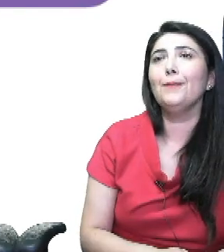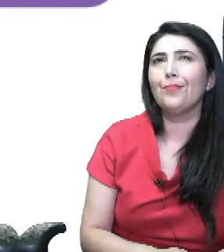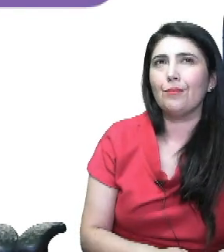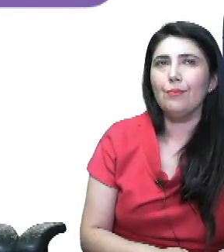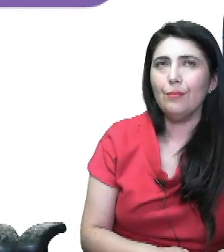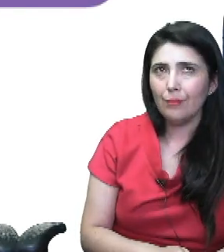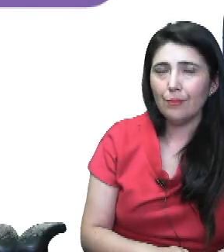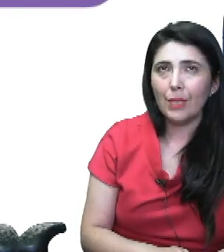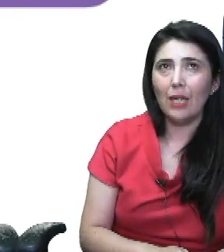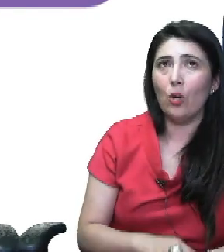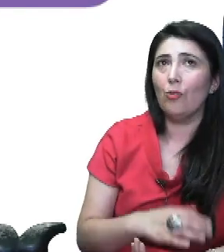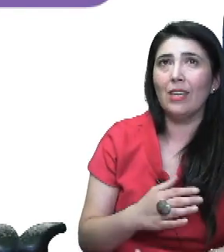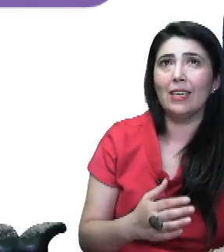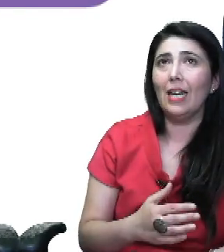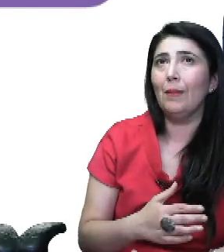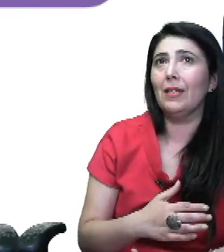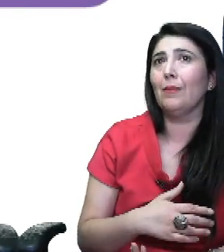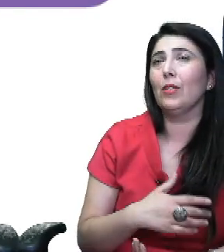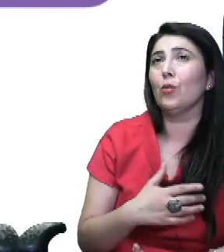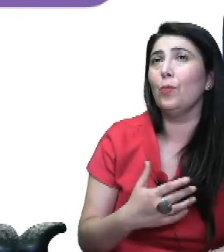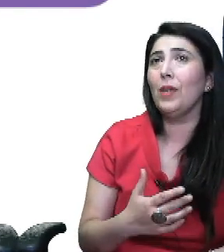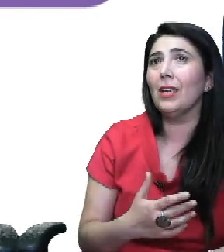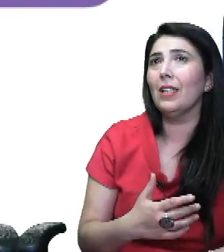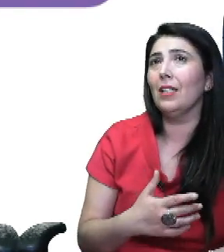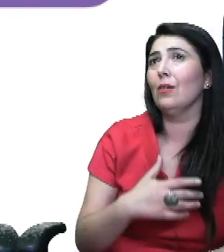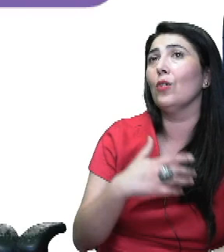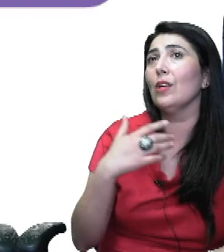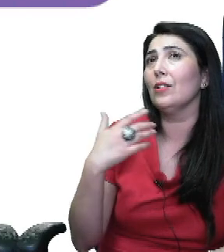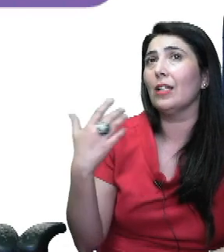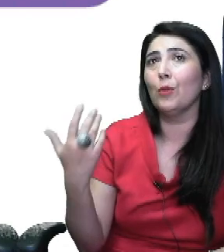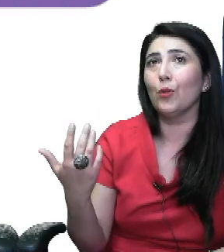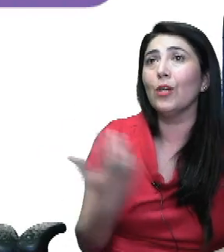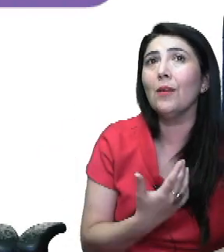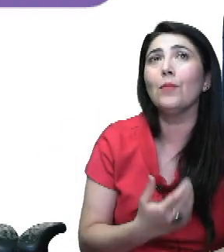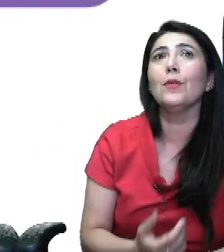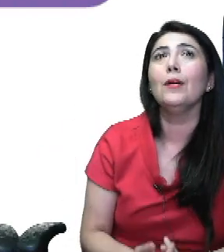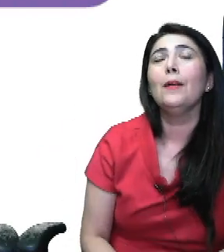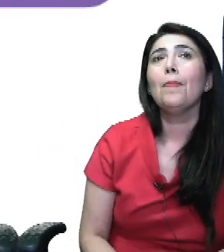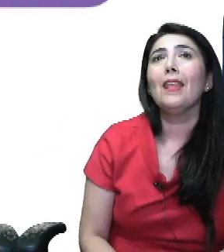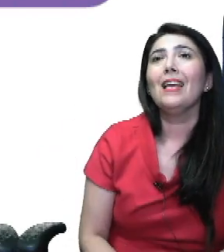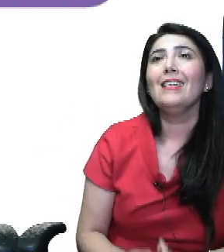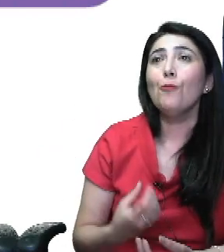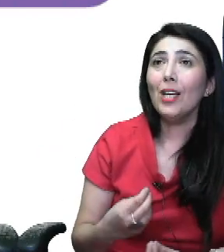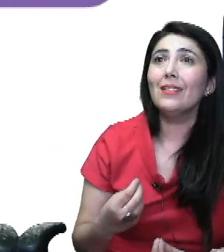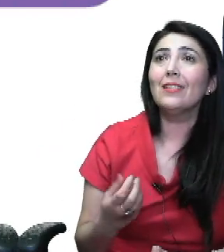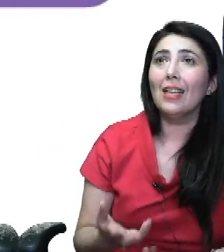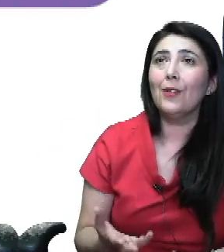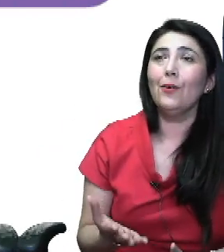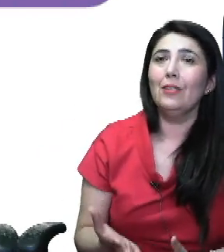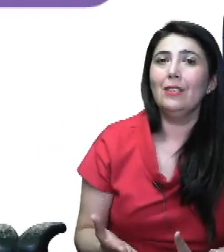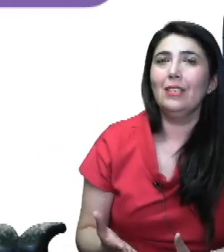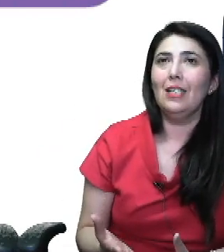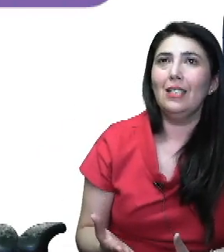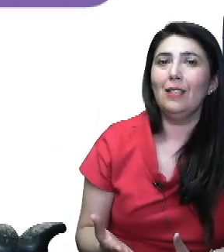27F, y los aluviones de Atacama, también en Tocopilla, el terremoto de Coquimbo. Fue